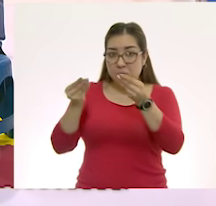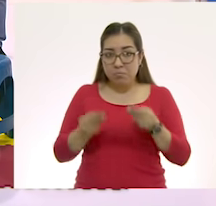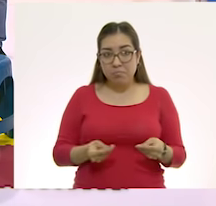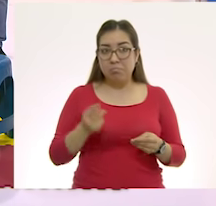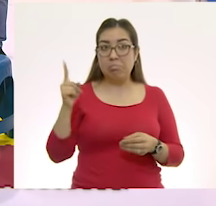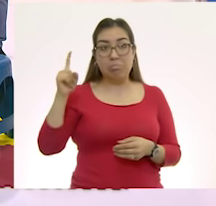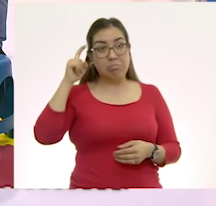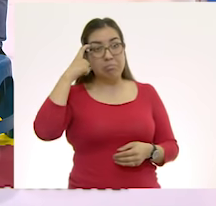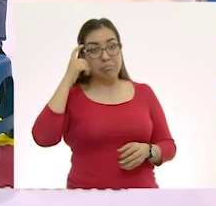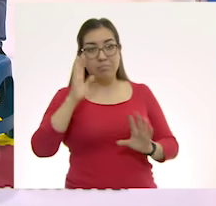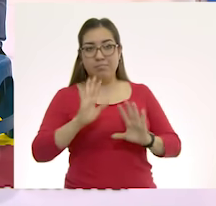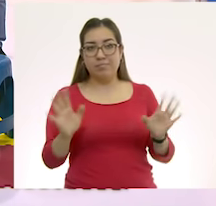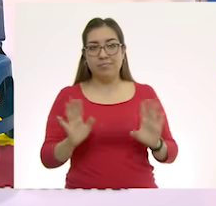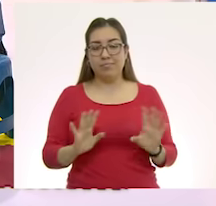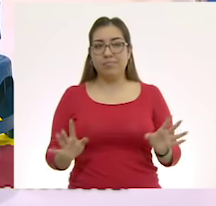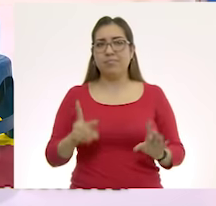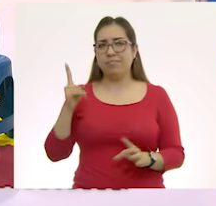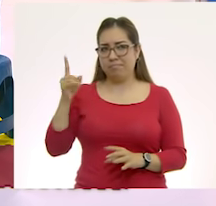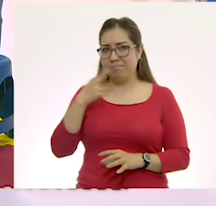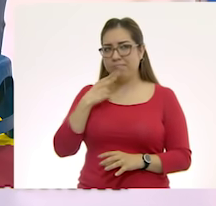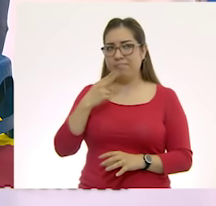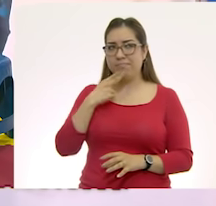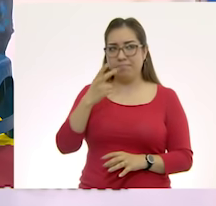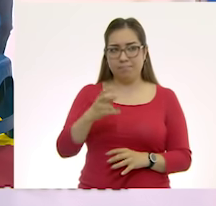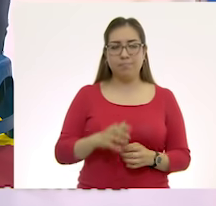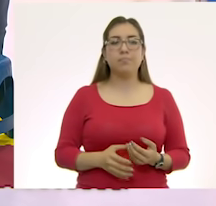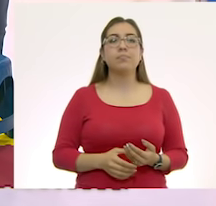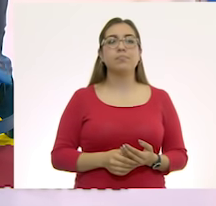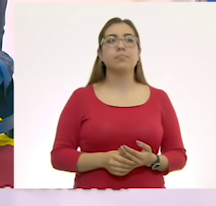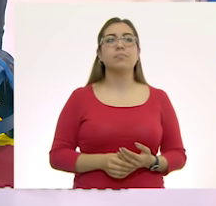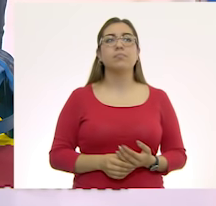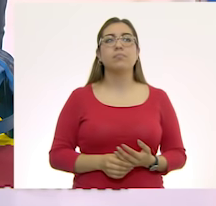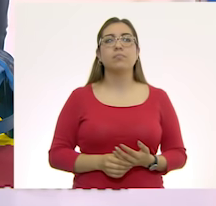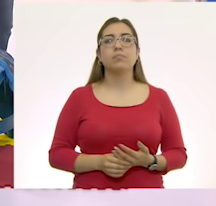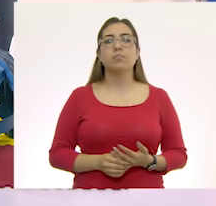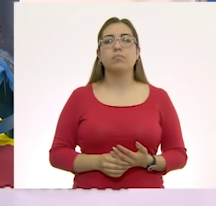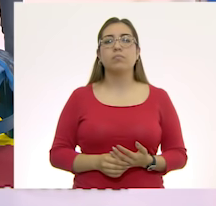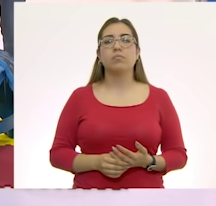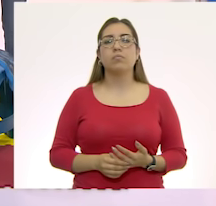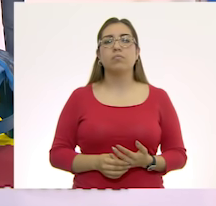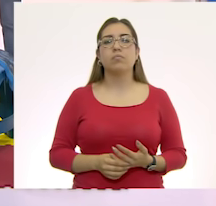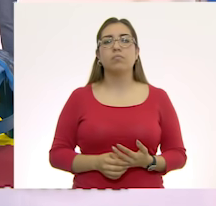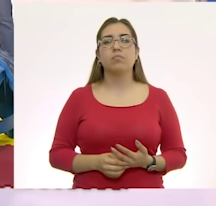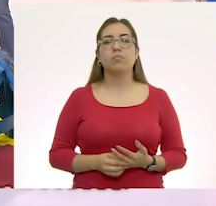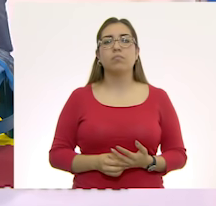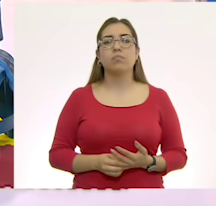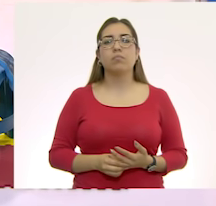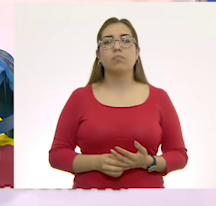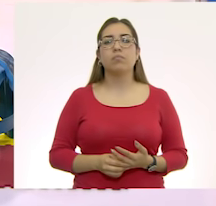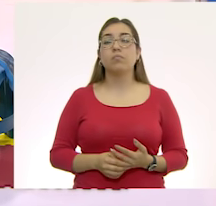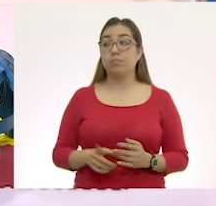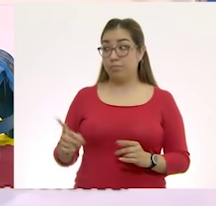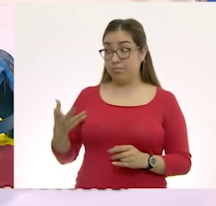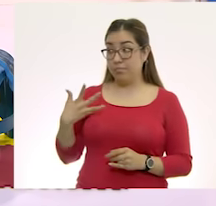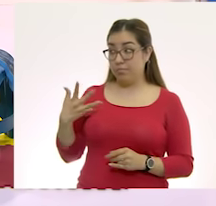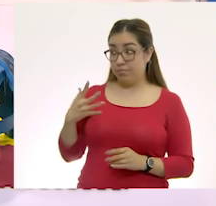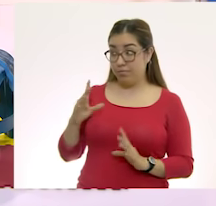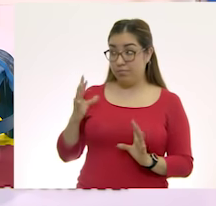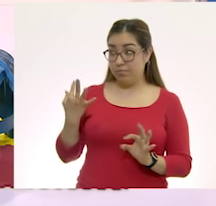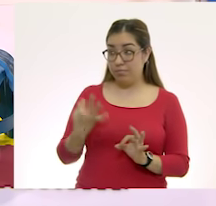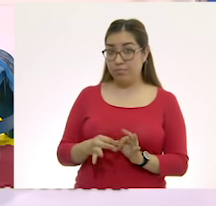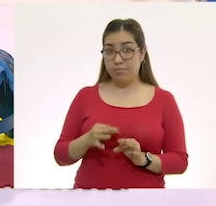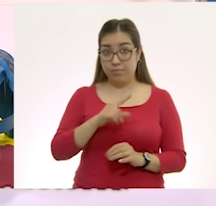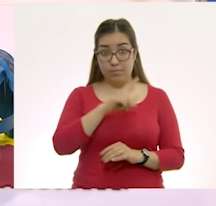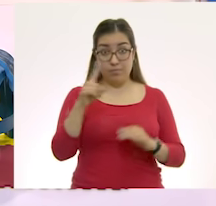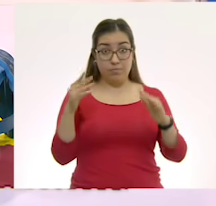vaya a enojar. Pero un paliacate lo vamos a ocupar también. Entonces, lo vamos a tener a la mano para ocuparlo. Pilar, ¿ya tienes el tuyo? Ya tengo aquí el mío. Allá